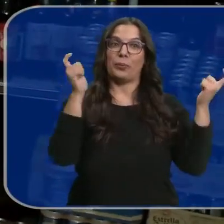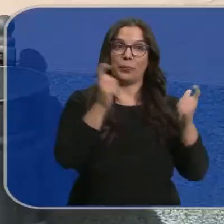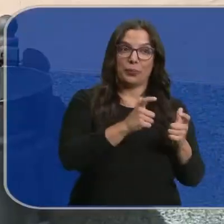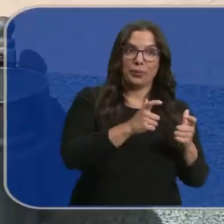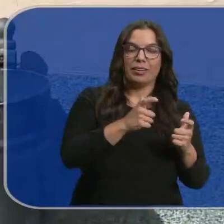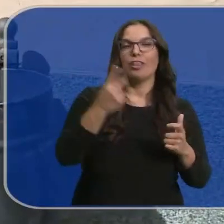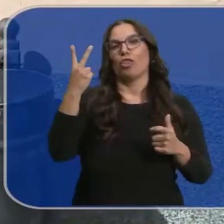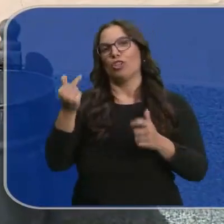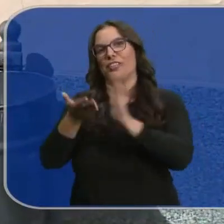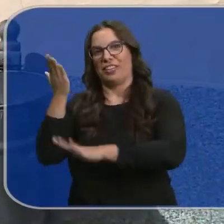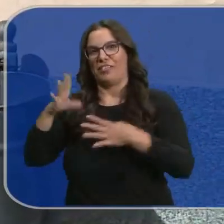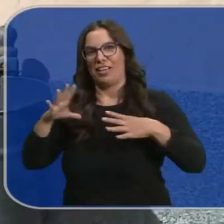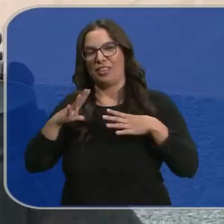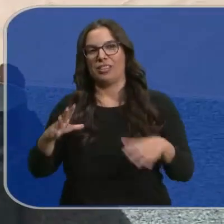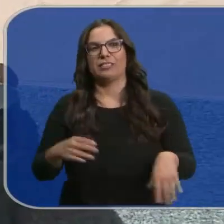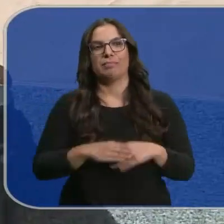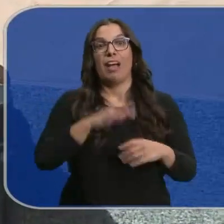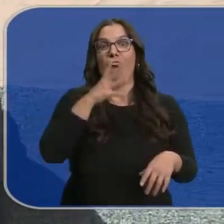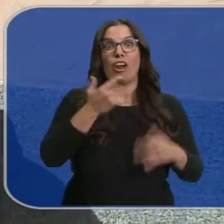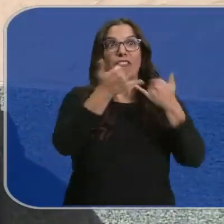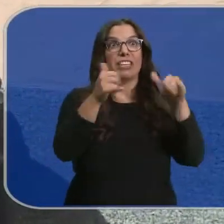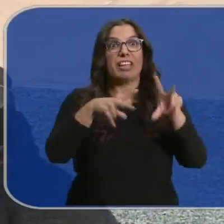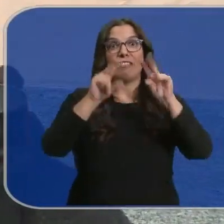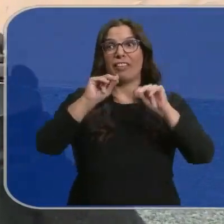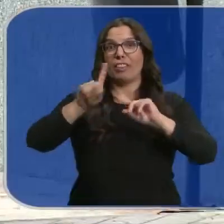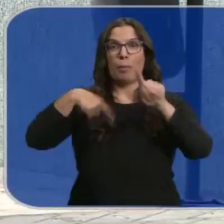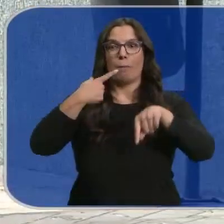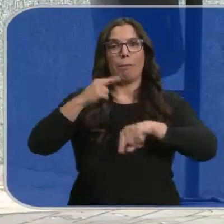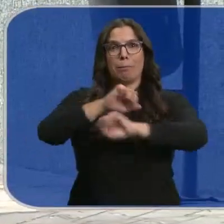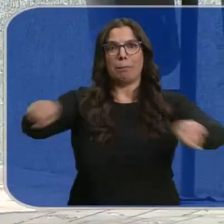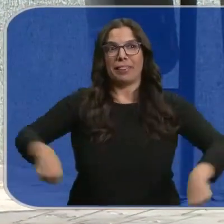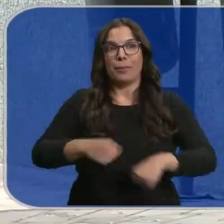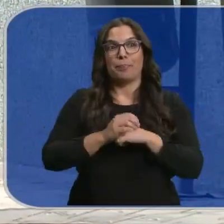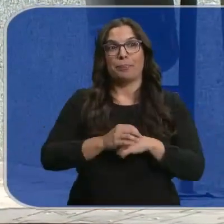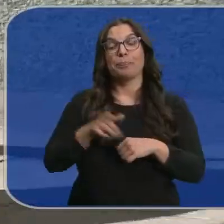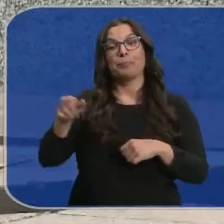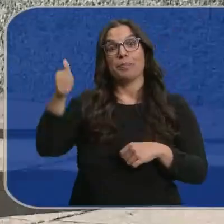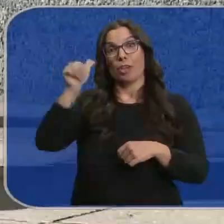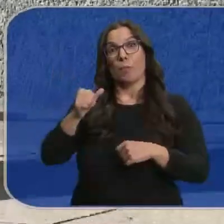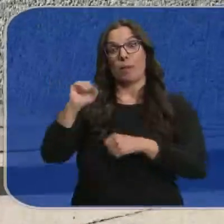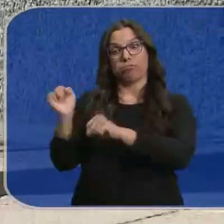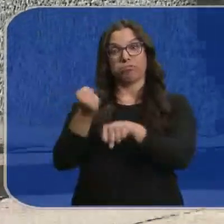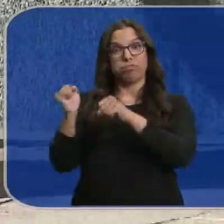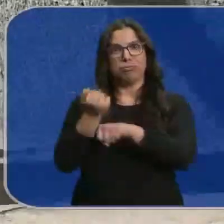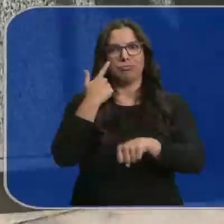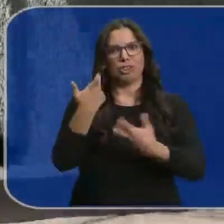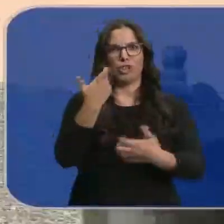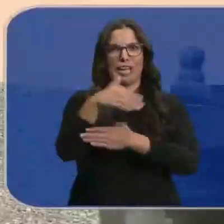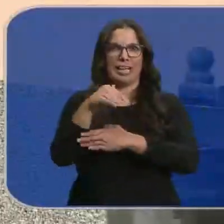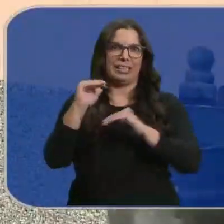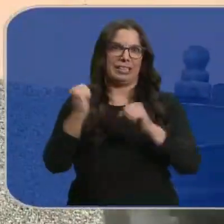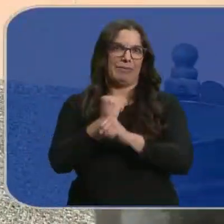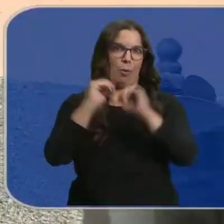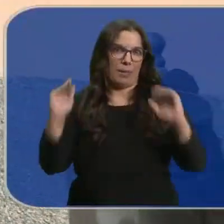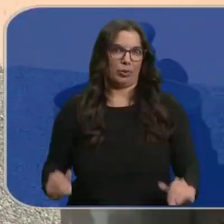se han ido dos de vacaciones. Después de la fiesta, pues fíjese, ha quedado como un desierto ya casi. Enrique nota mucho ese descenso del trabajo en las calles.